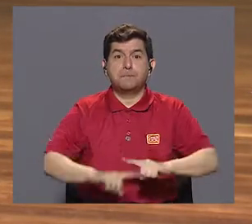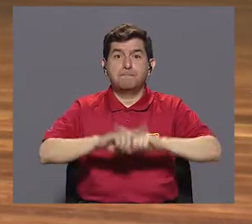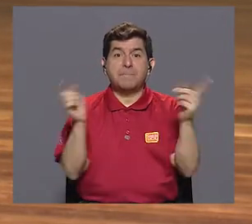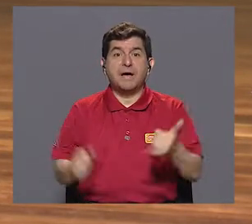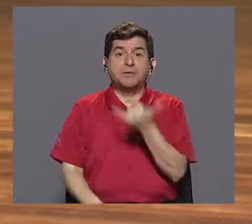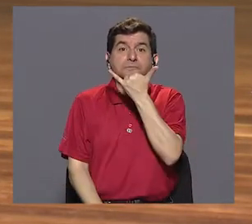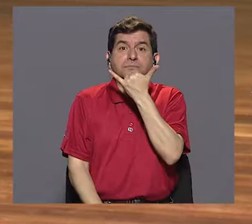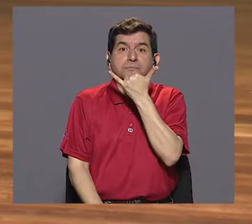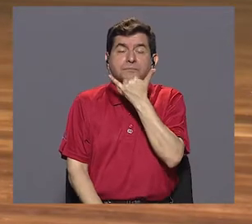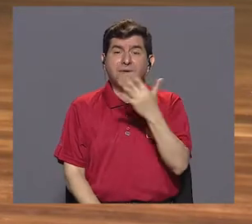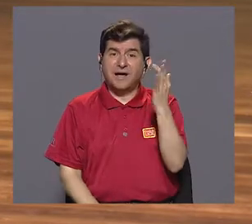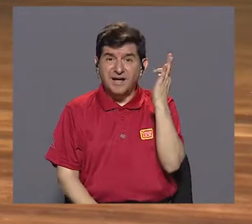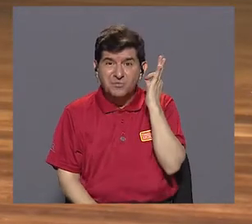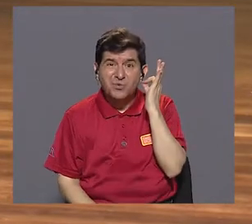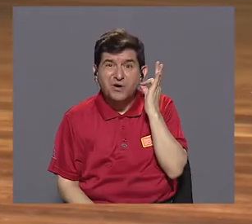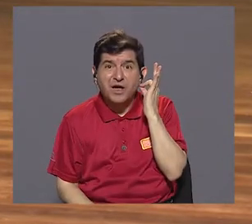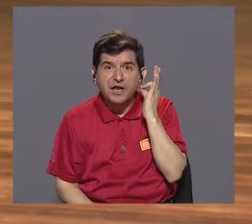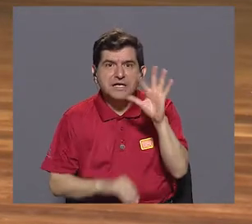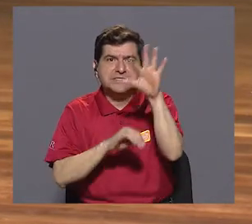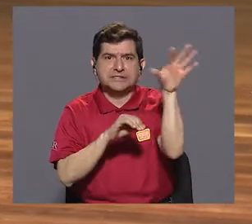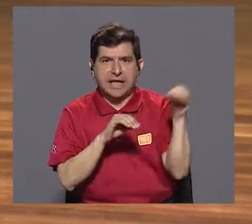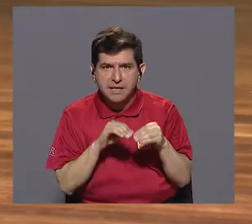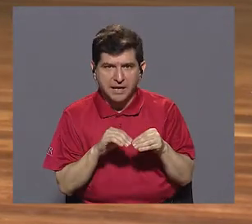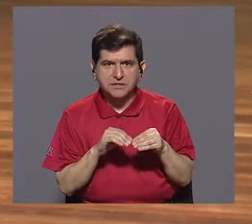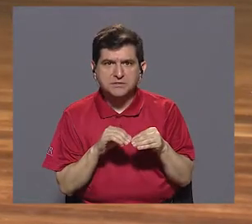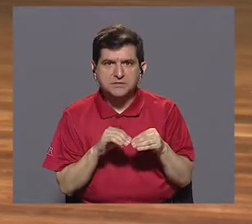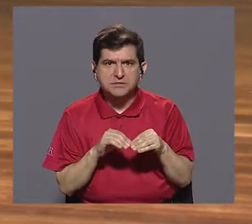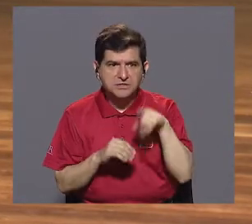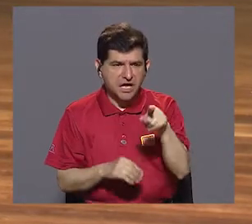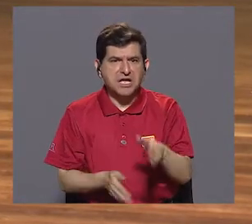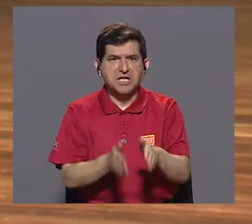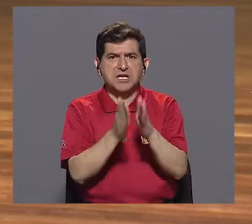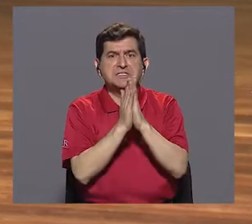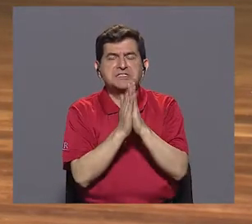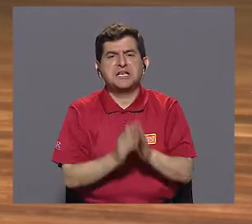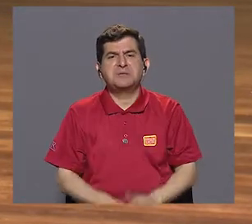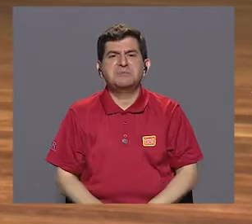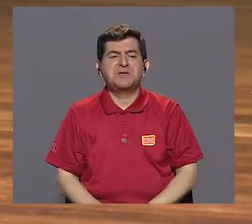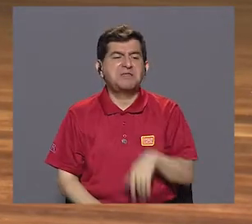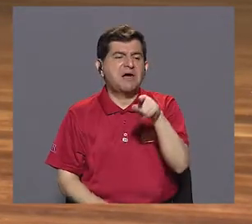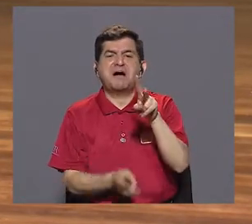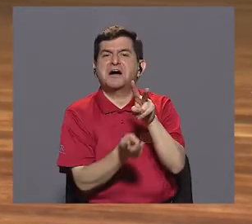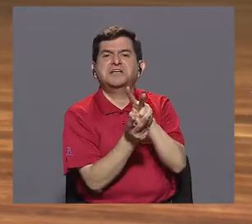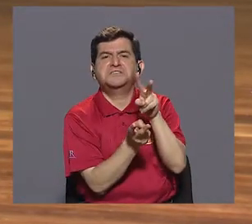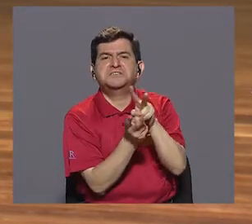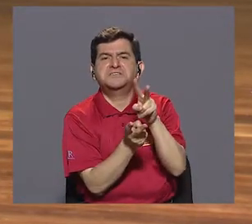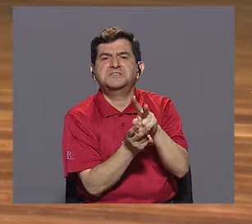pero resulta que a las mujeres además se les piden favores sexuales. Ahí